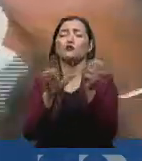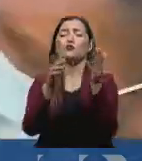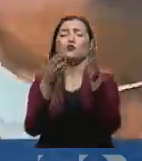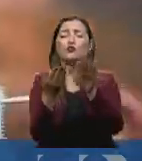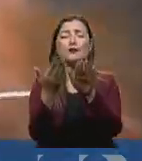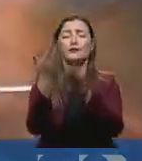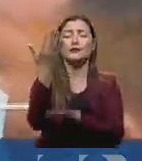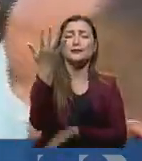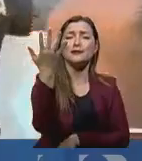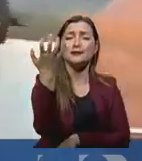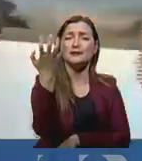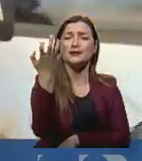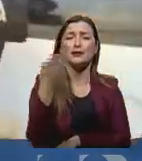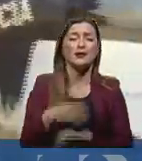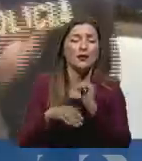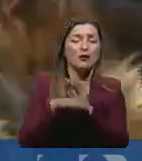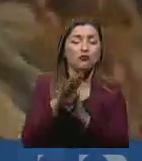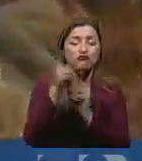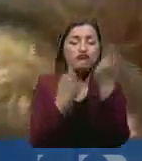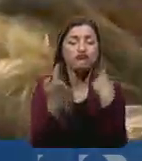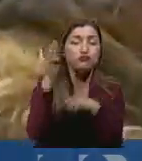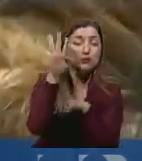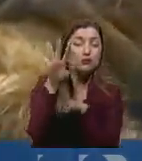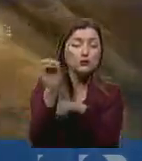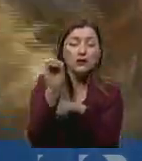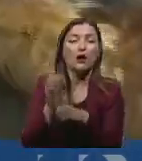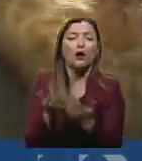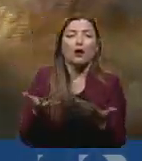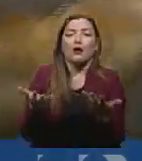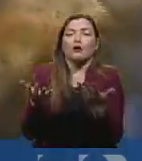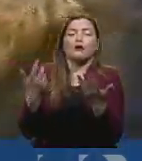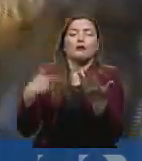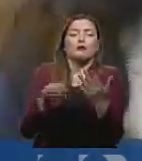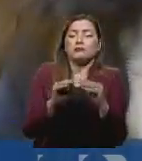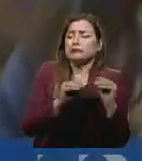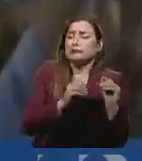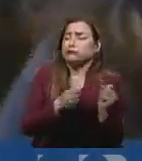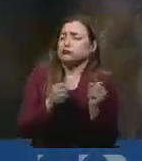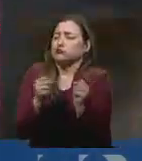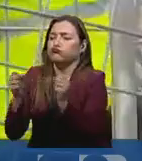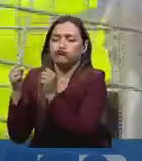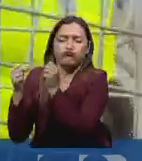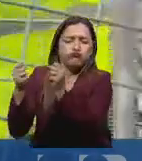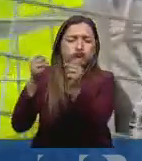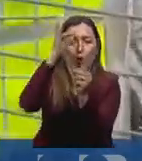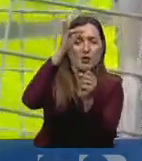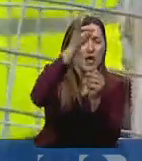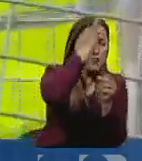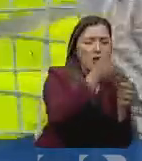personas fallecidas y más de 40 heridas que fueron trasladadas a diferentes centros de hospitalarios